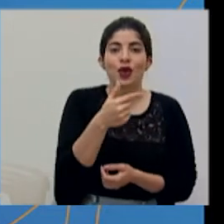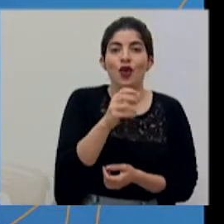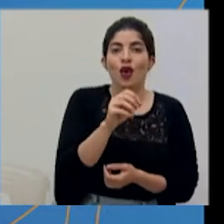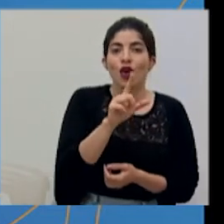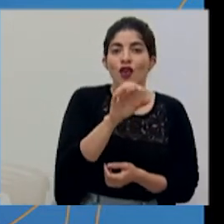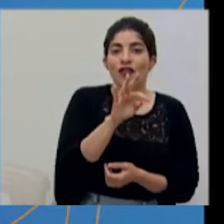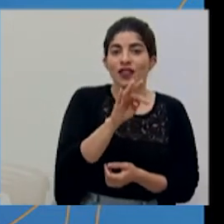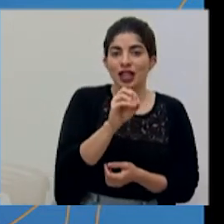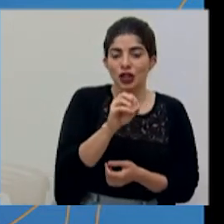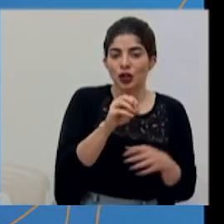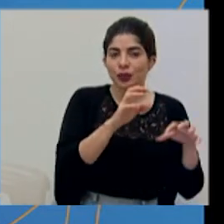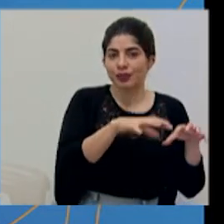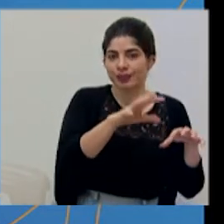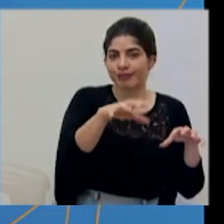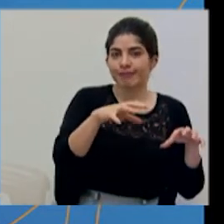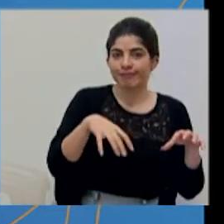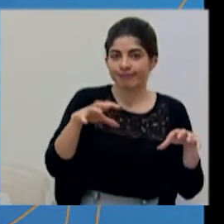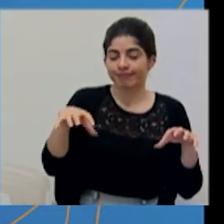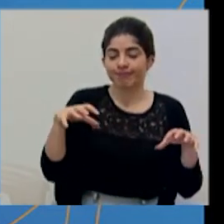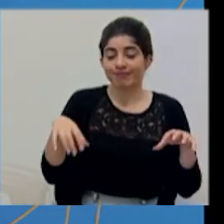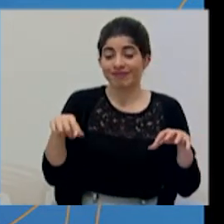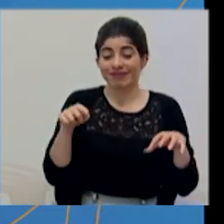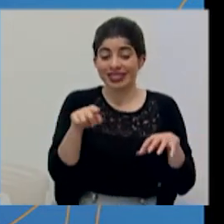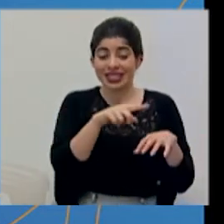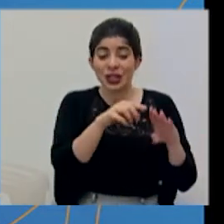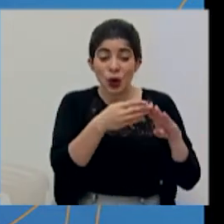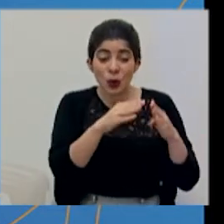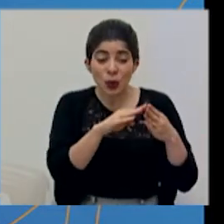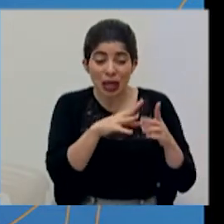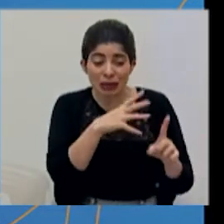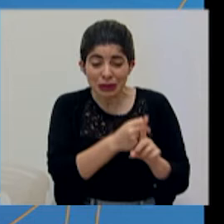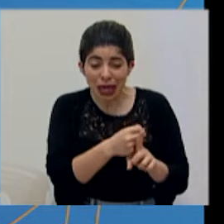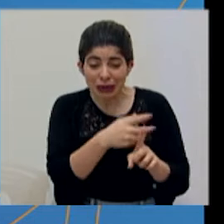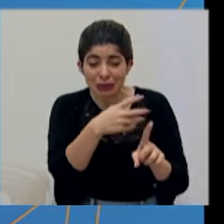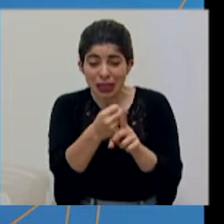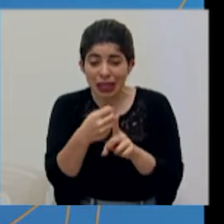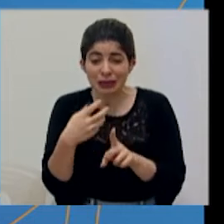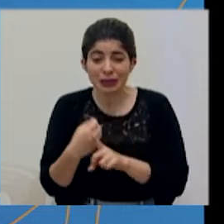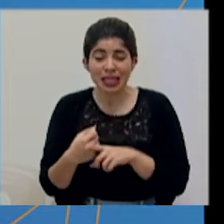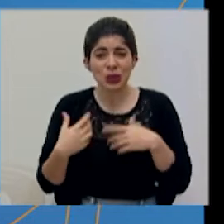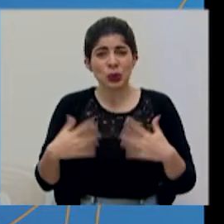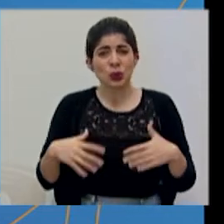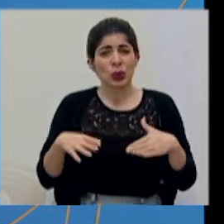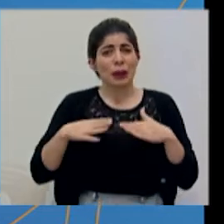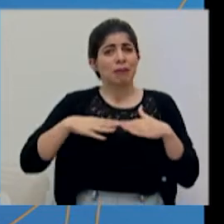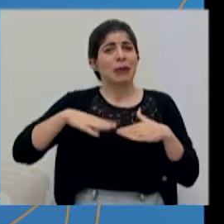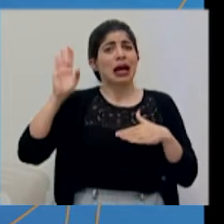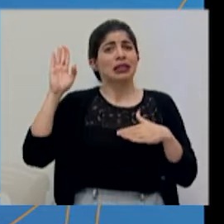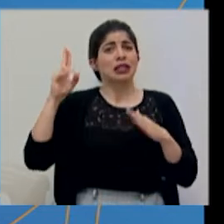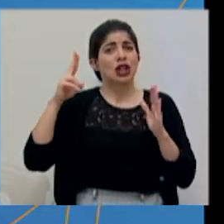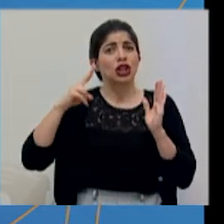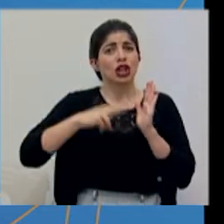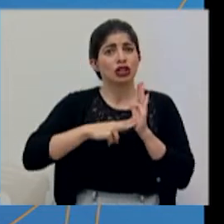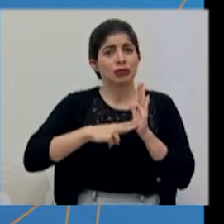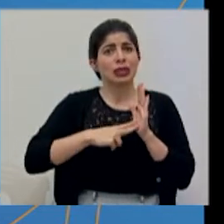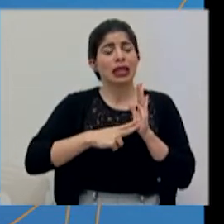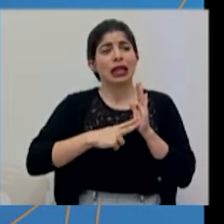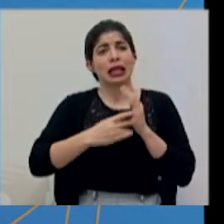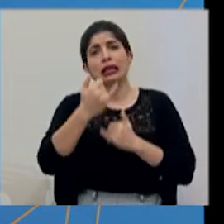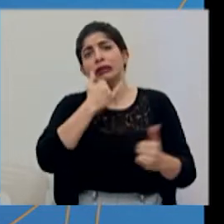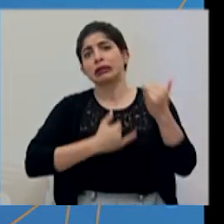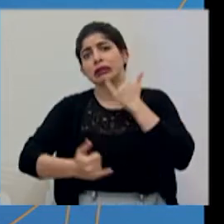impacto a las comunidades, estamos hablando de más de 2.000 reportes